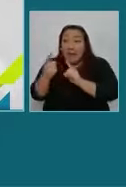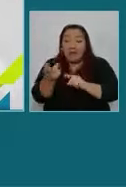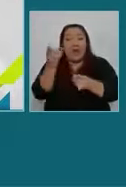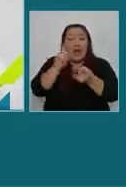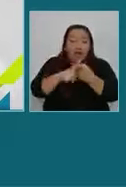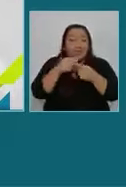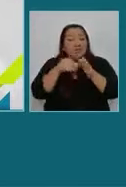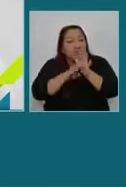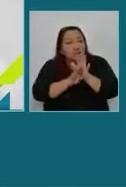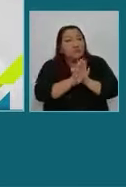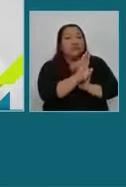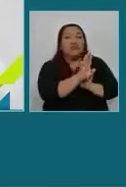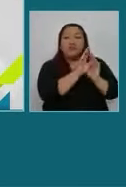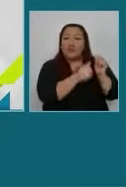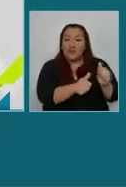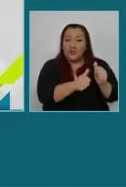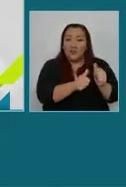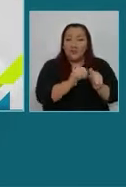desarrollo y posterior